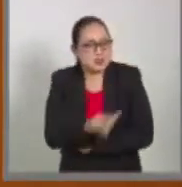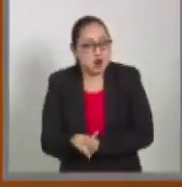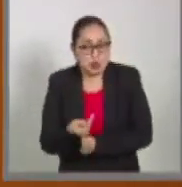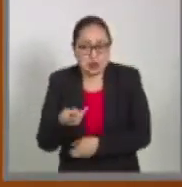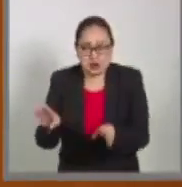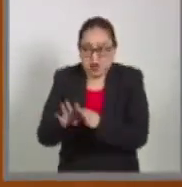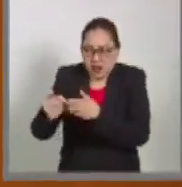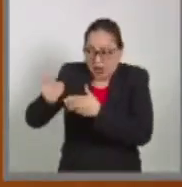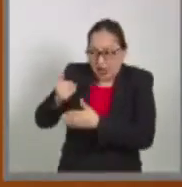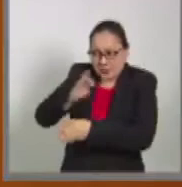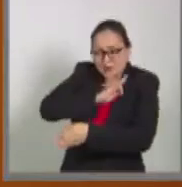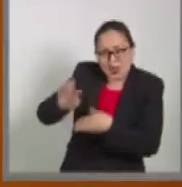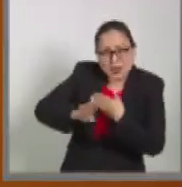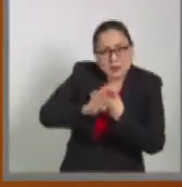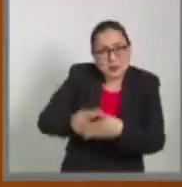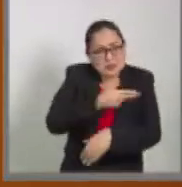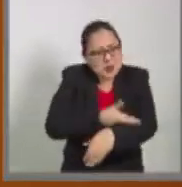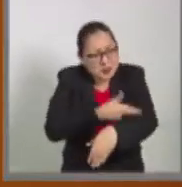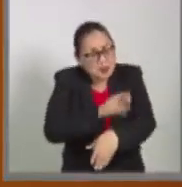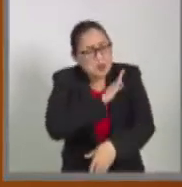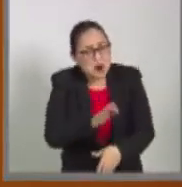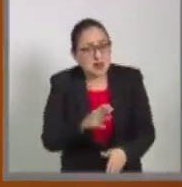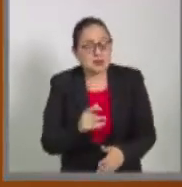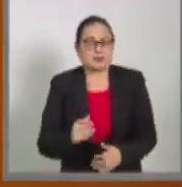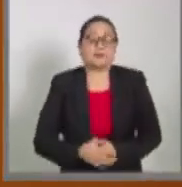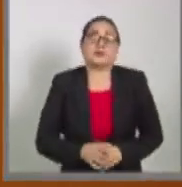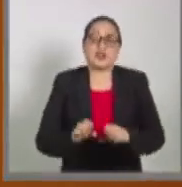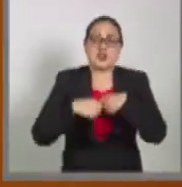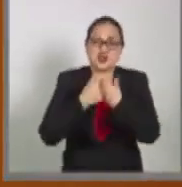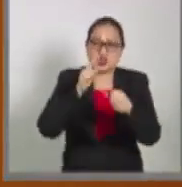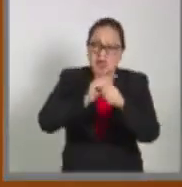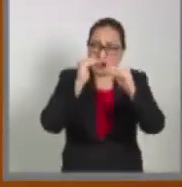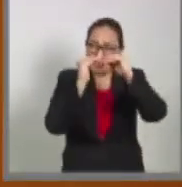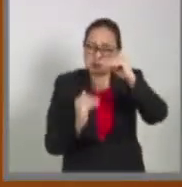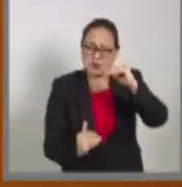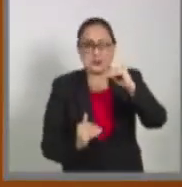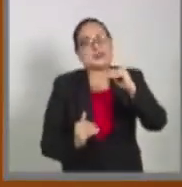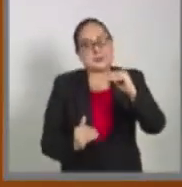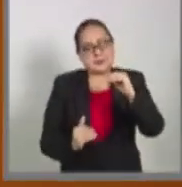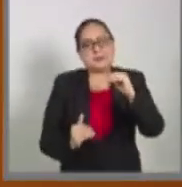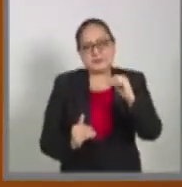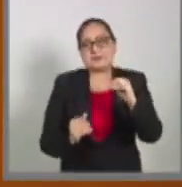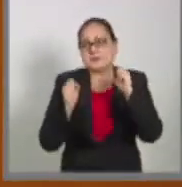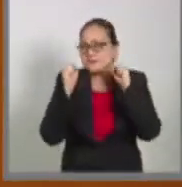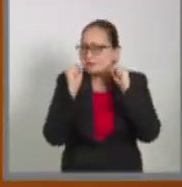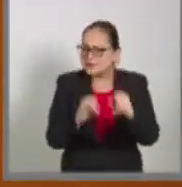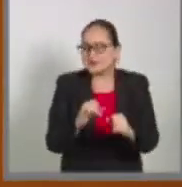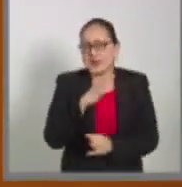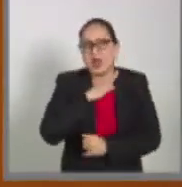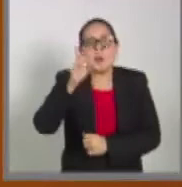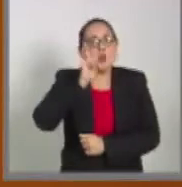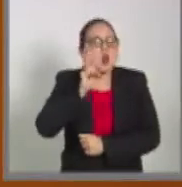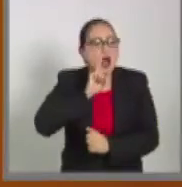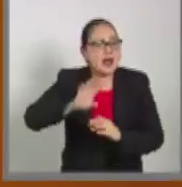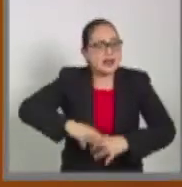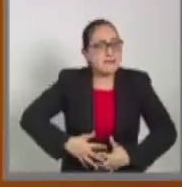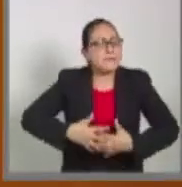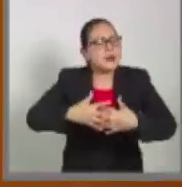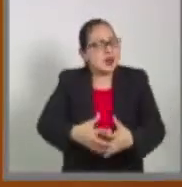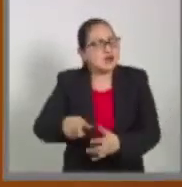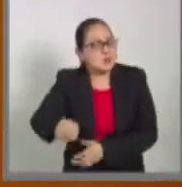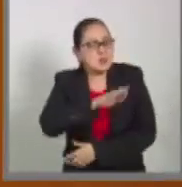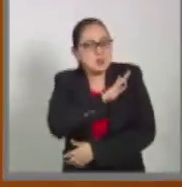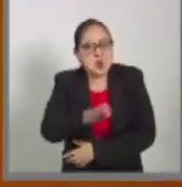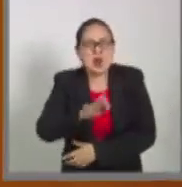pudieron haberse evitado. La desigualdad social mata. En cuanto a la mortalidad materna, en los países